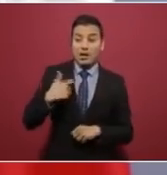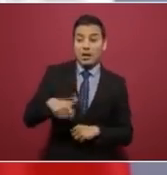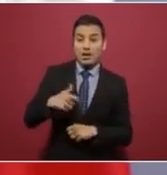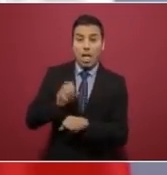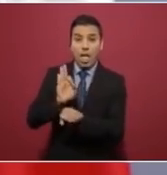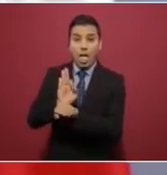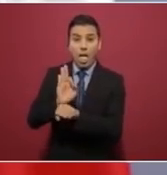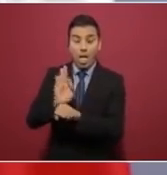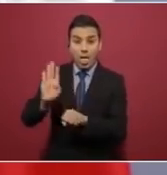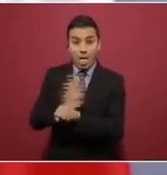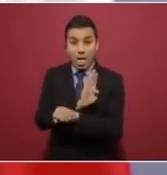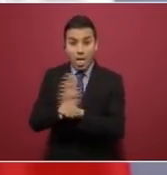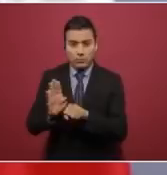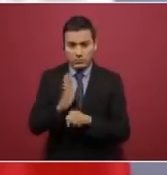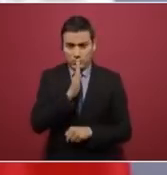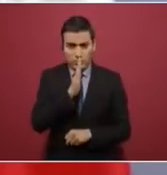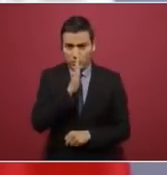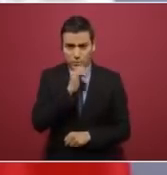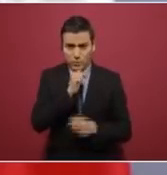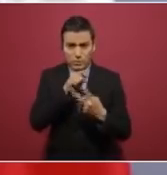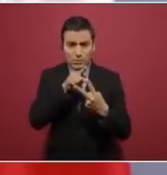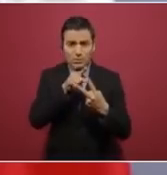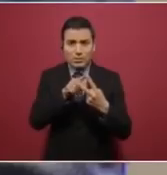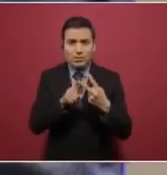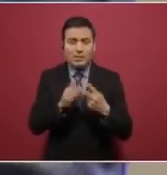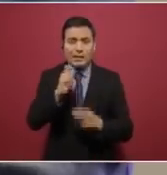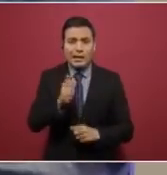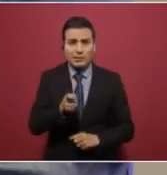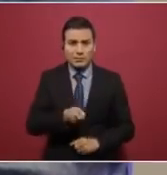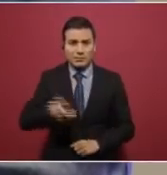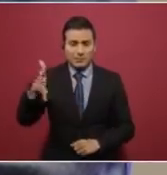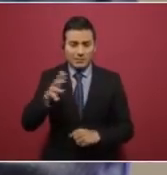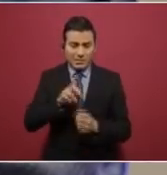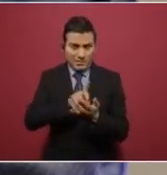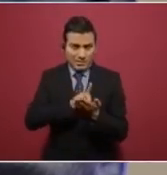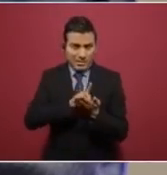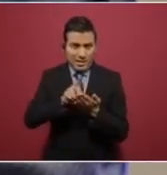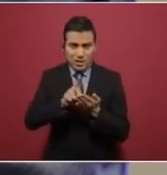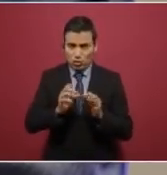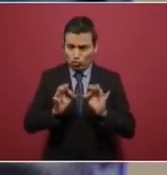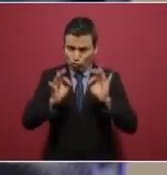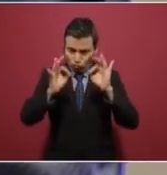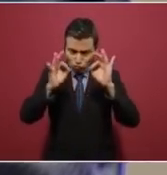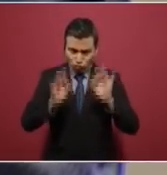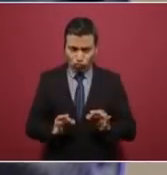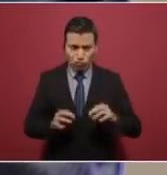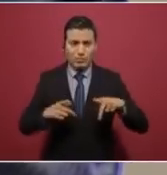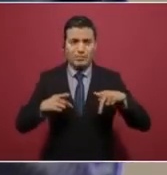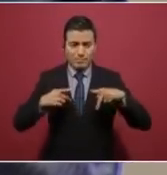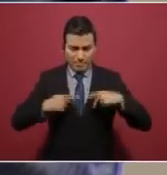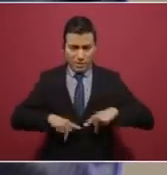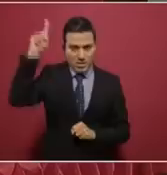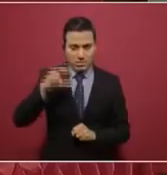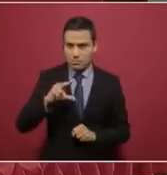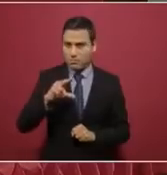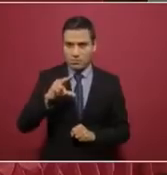derechos de los ciudadanos, de los seres